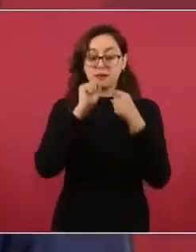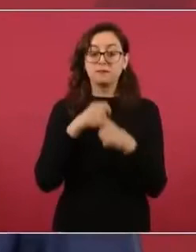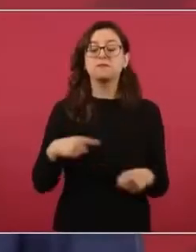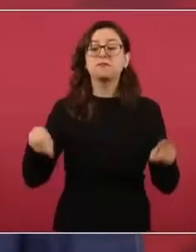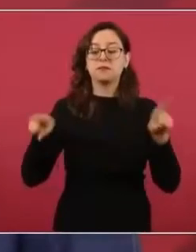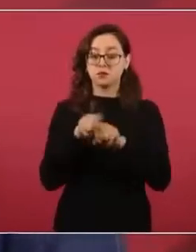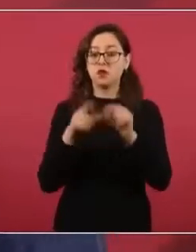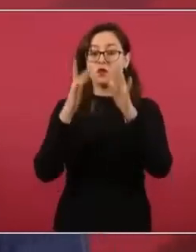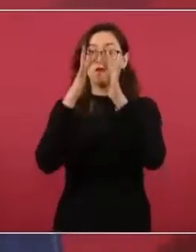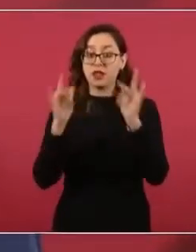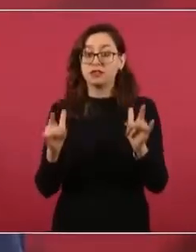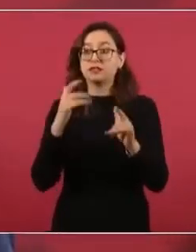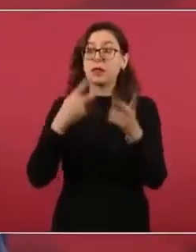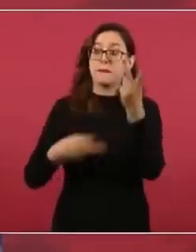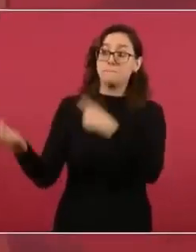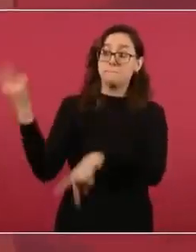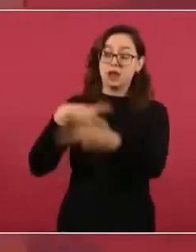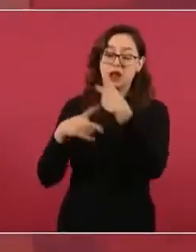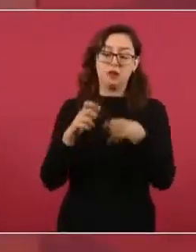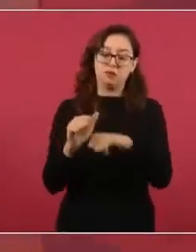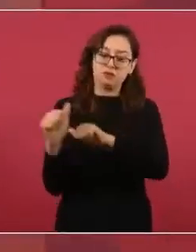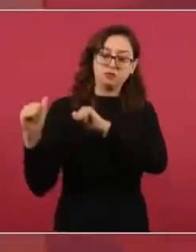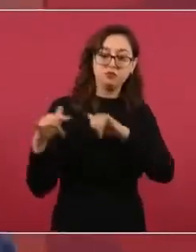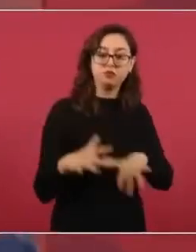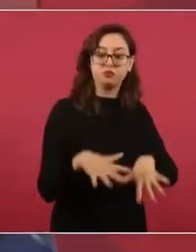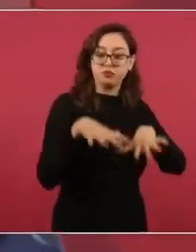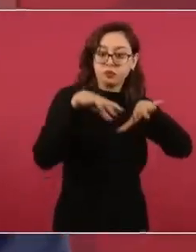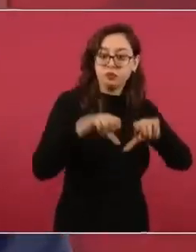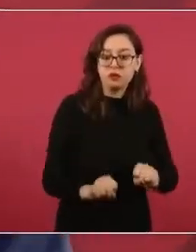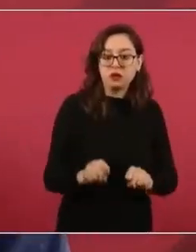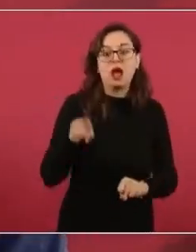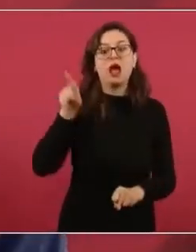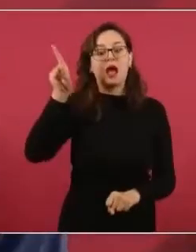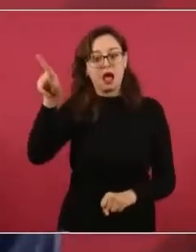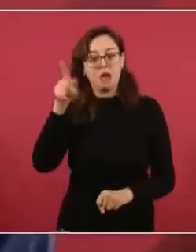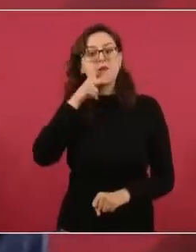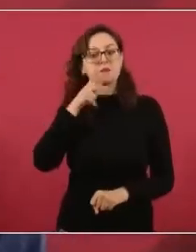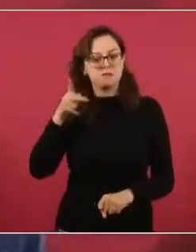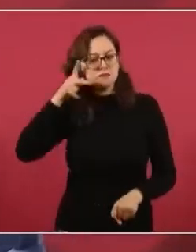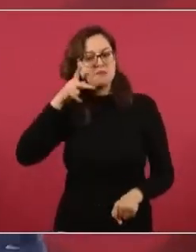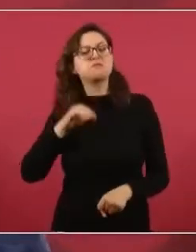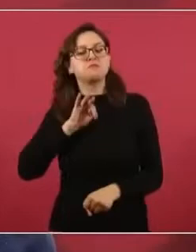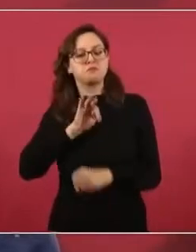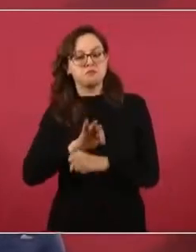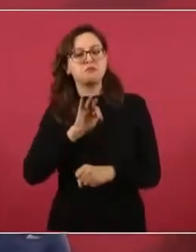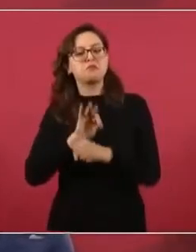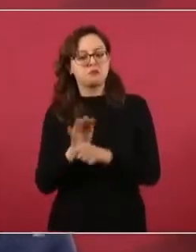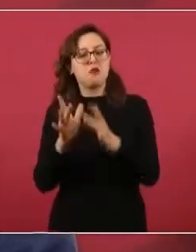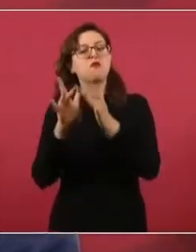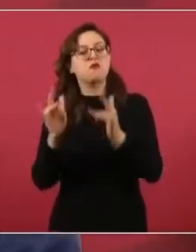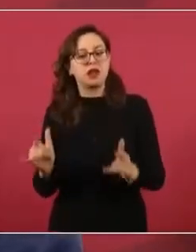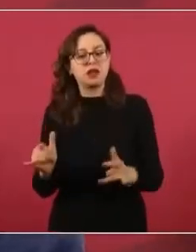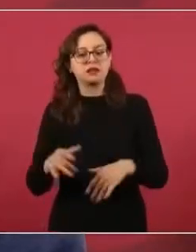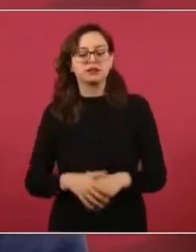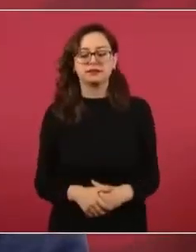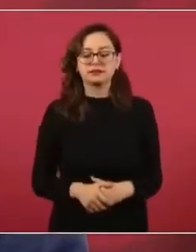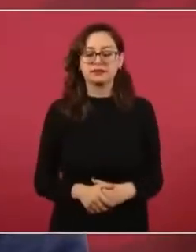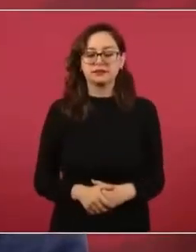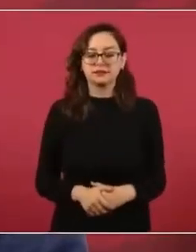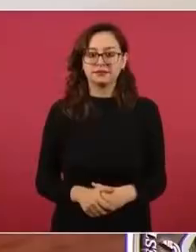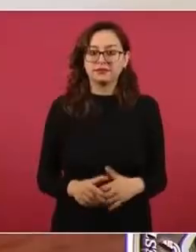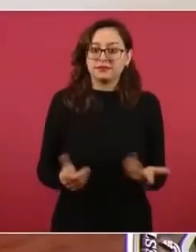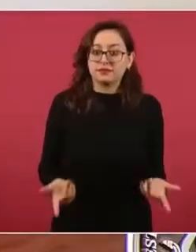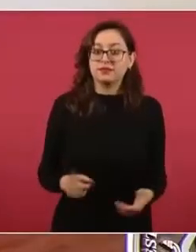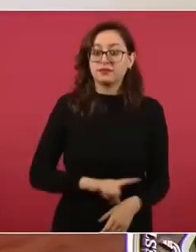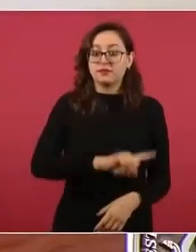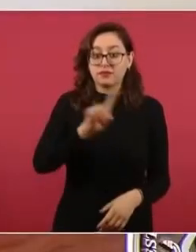Y cuando se asesina a Madero, apóstol de la